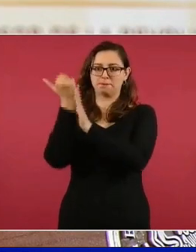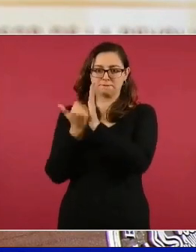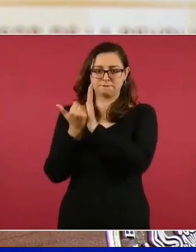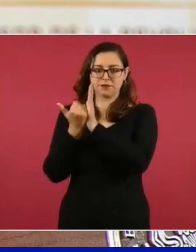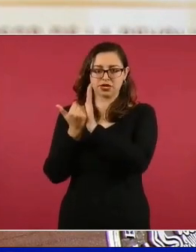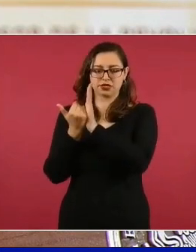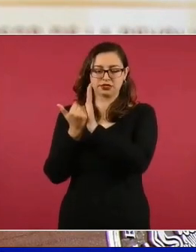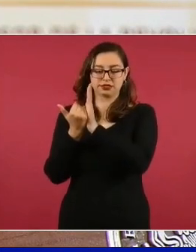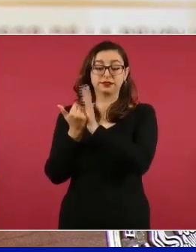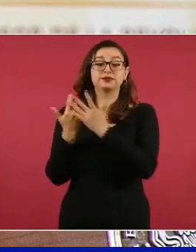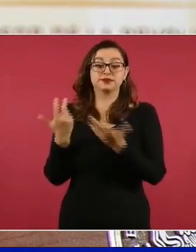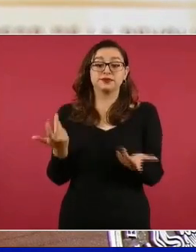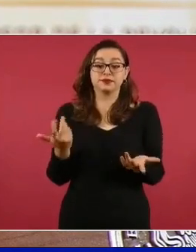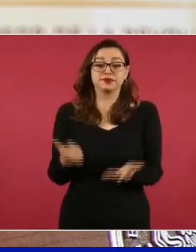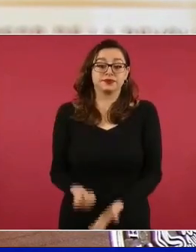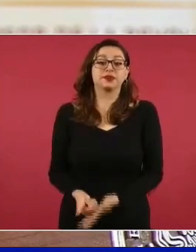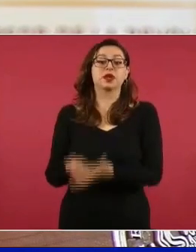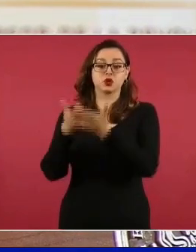Y eso